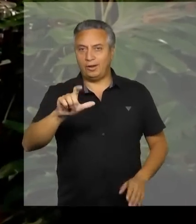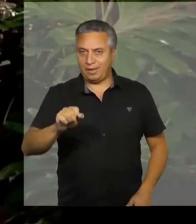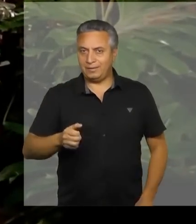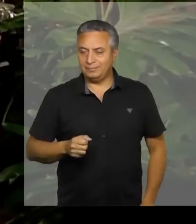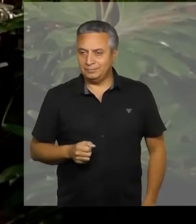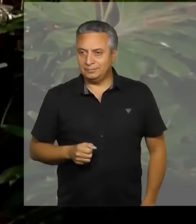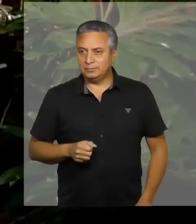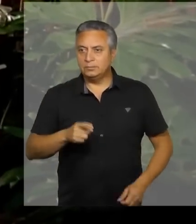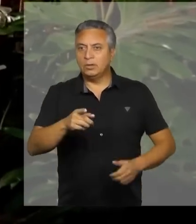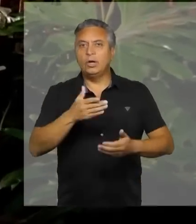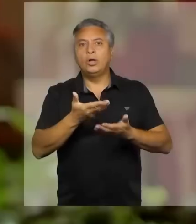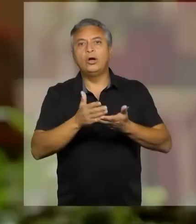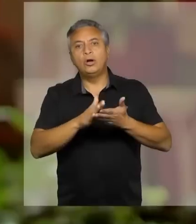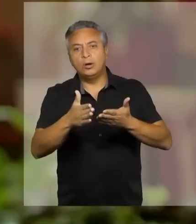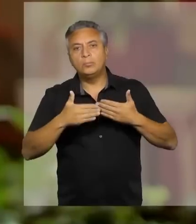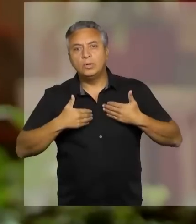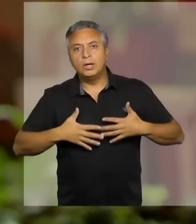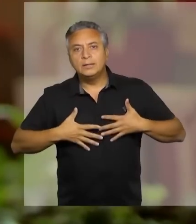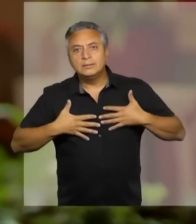¿Cómo te sentí?